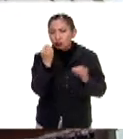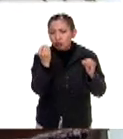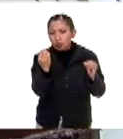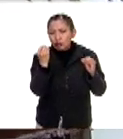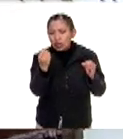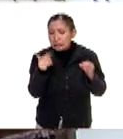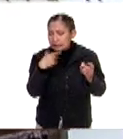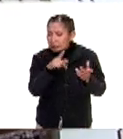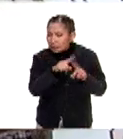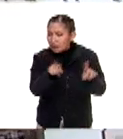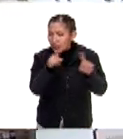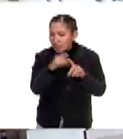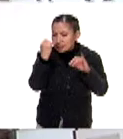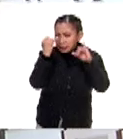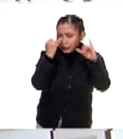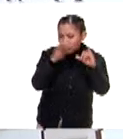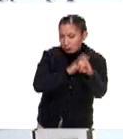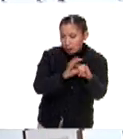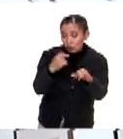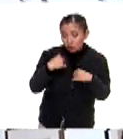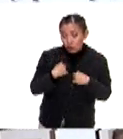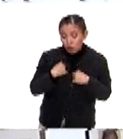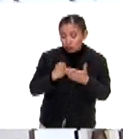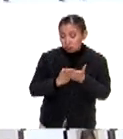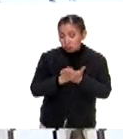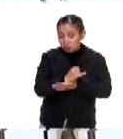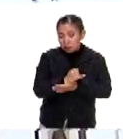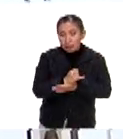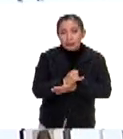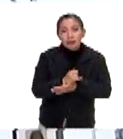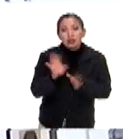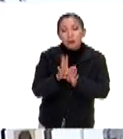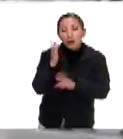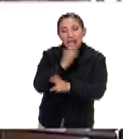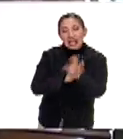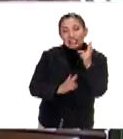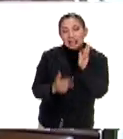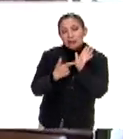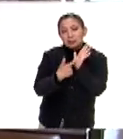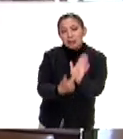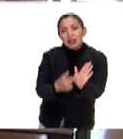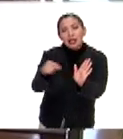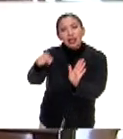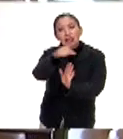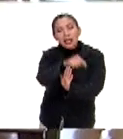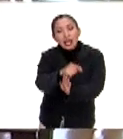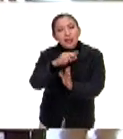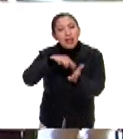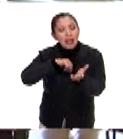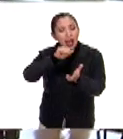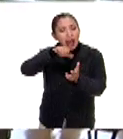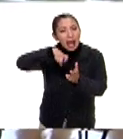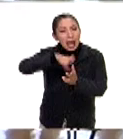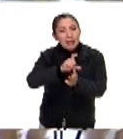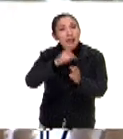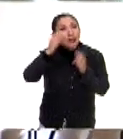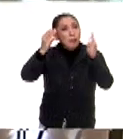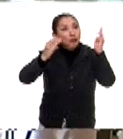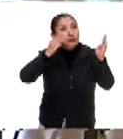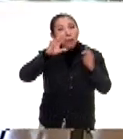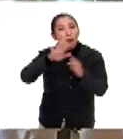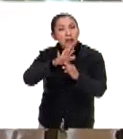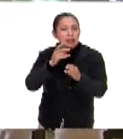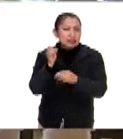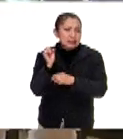muchas apuestas diferentes. La mía fue regresar la vocación del museo hacia lo arquitectónico, porque